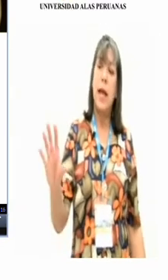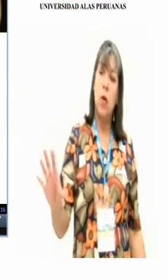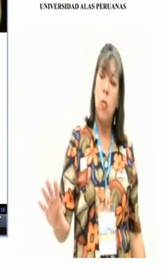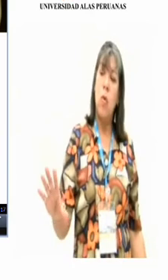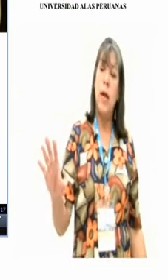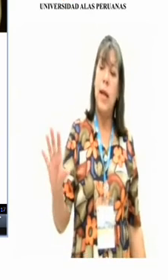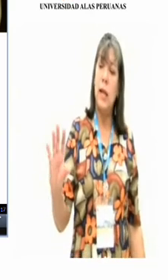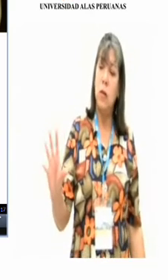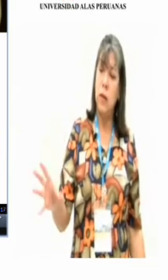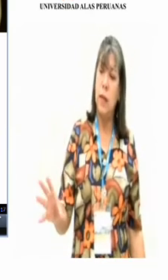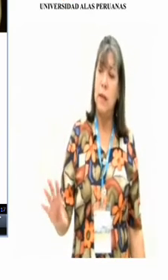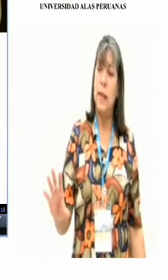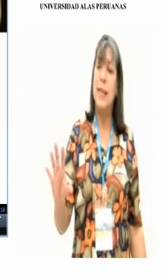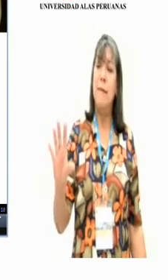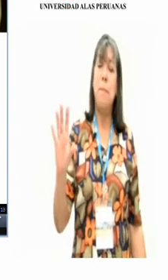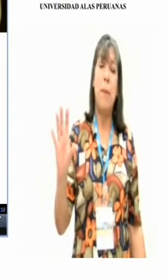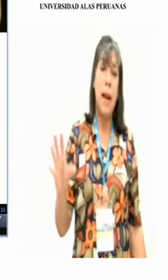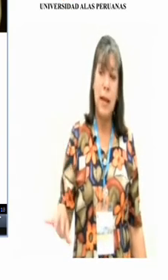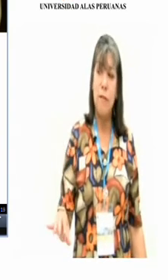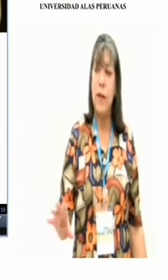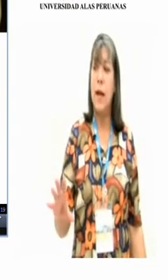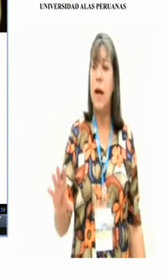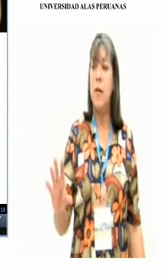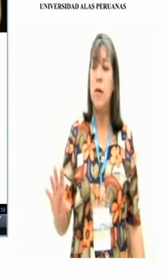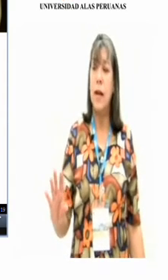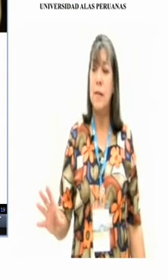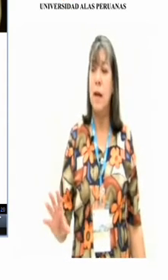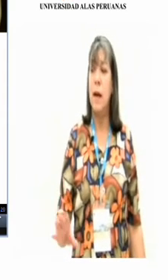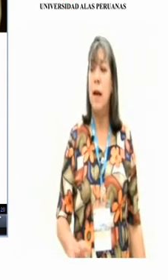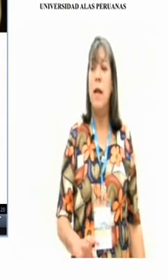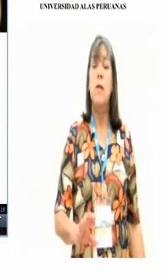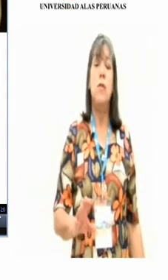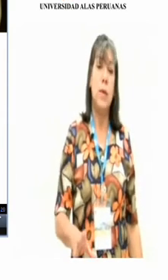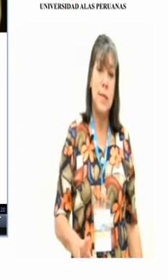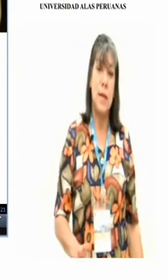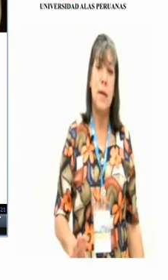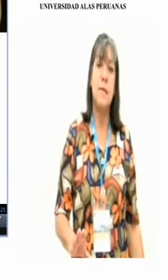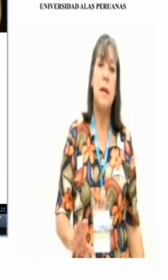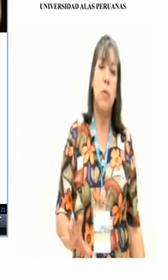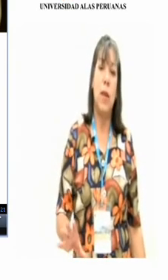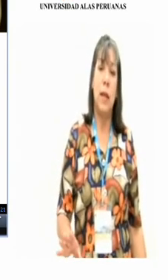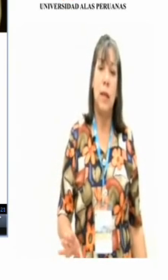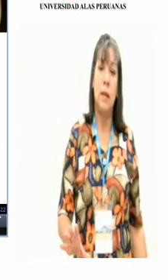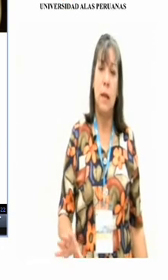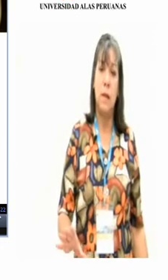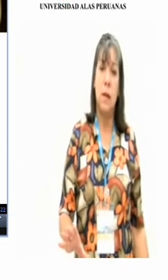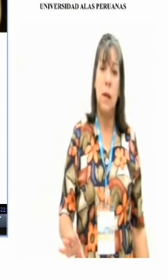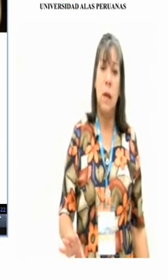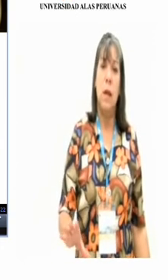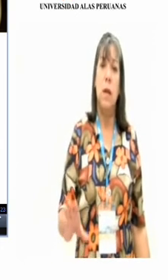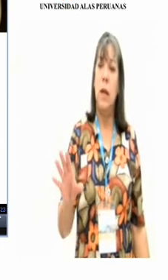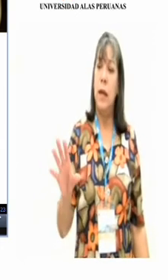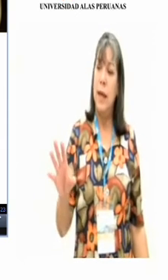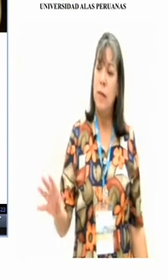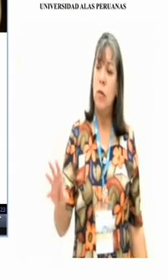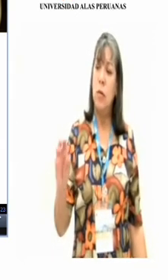antesala a que cómo el docente debe planificar y organizar su enseñanza en la modalidad a